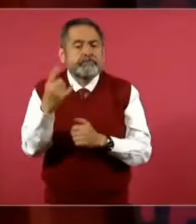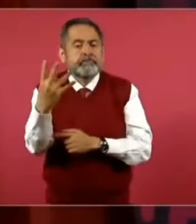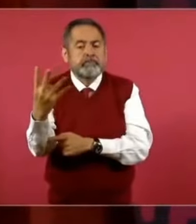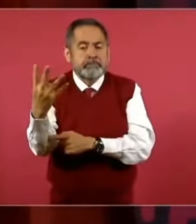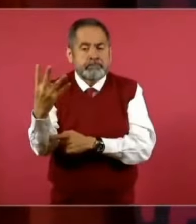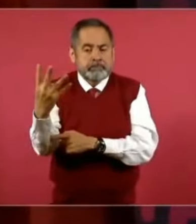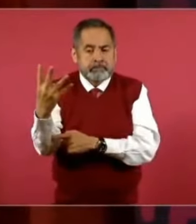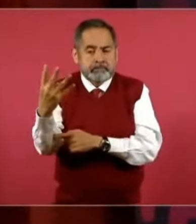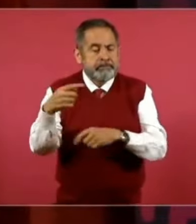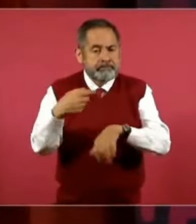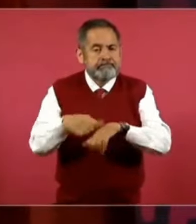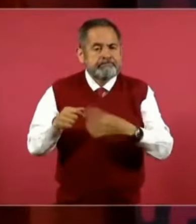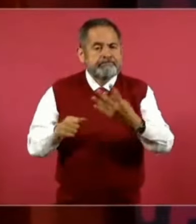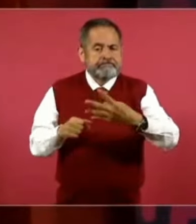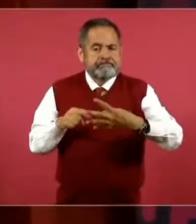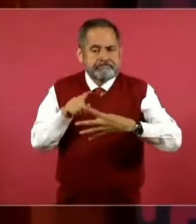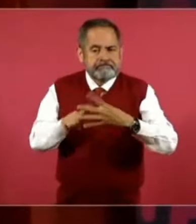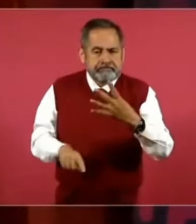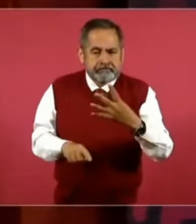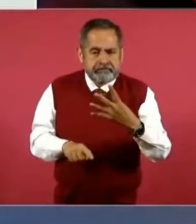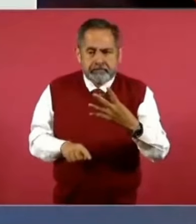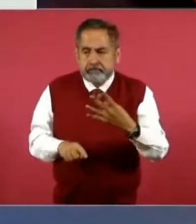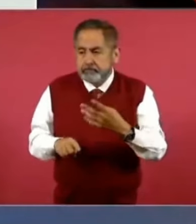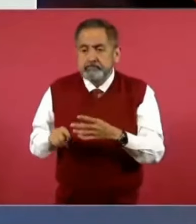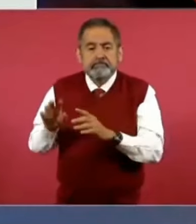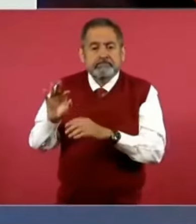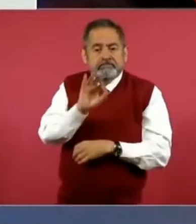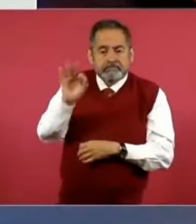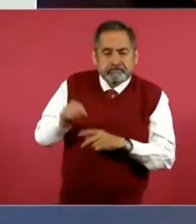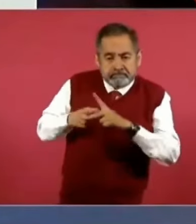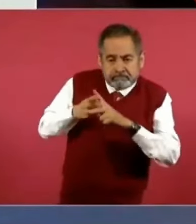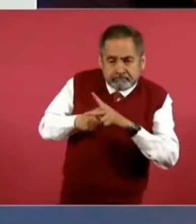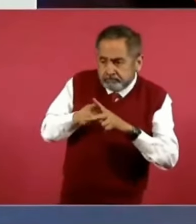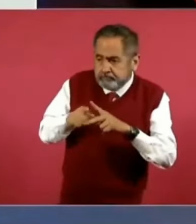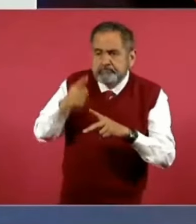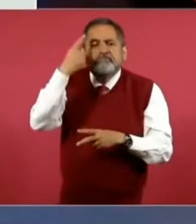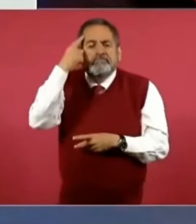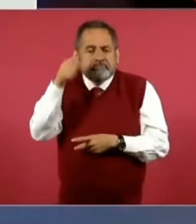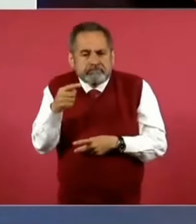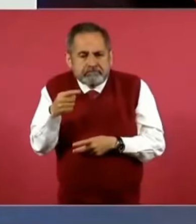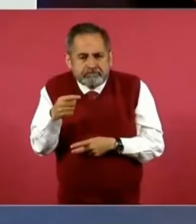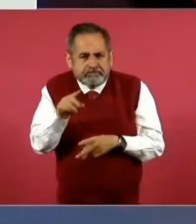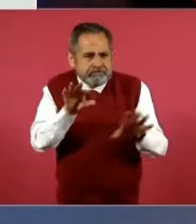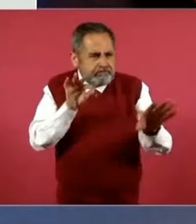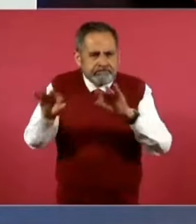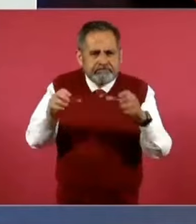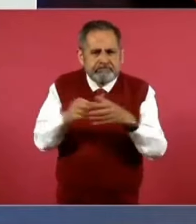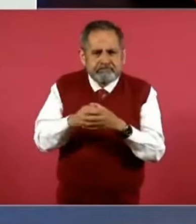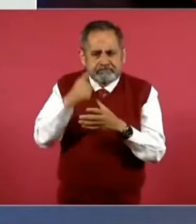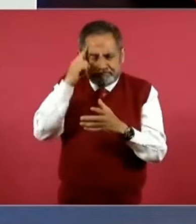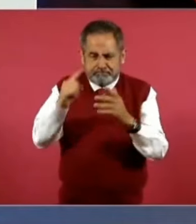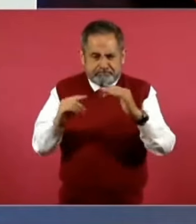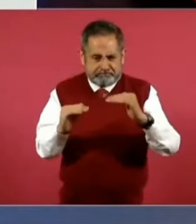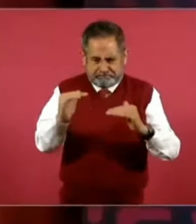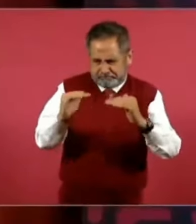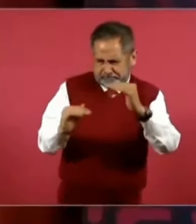cuatro la representación proporcional nace para que las minorías estén debidamente